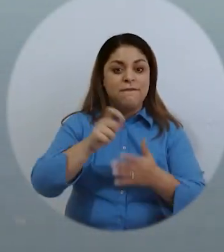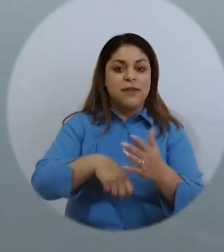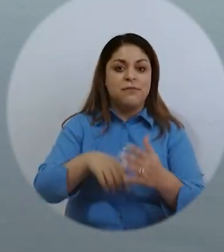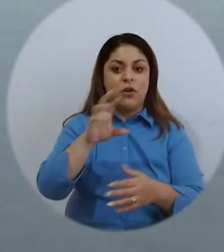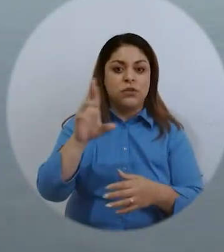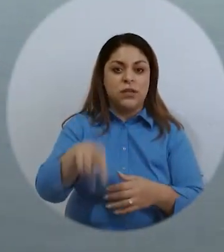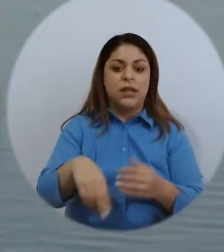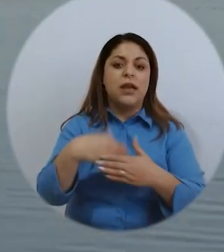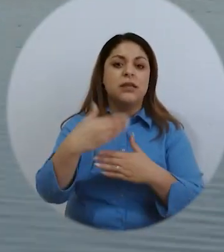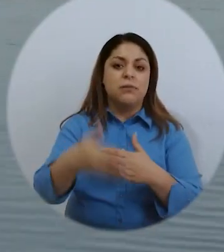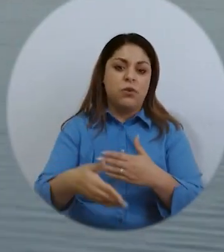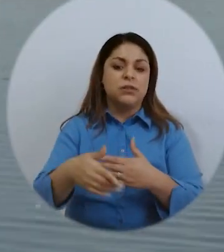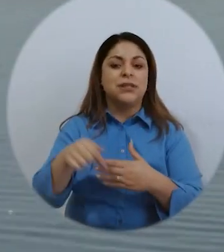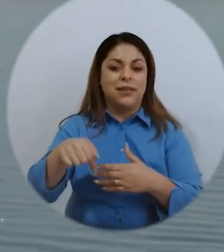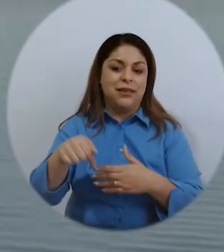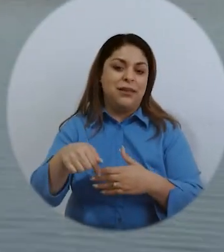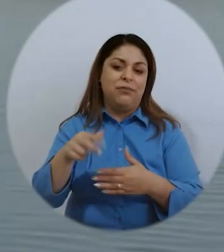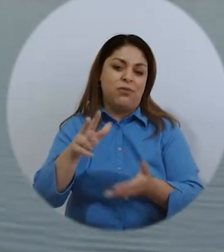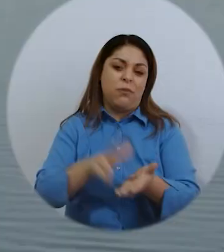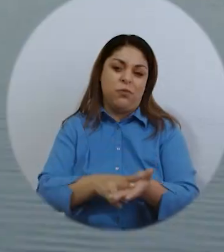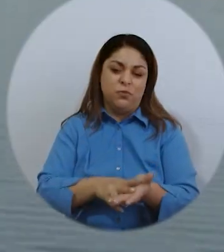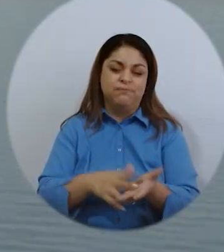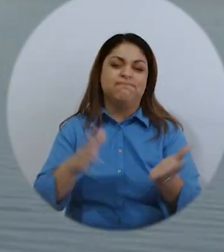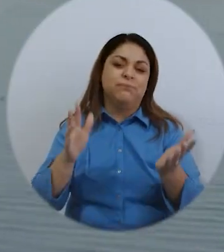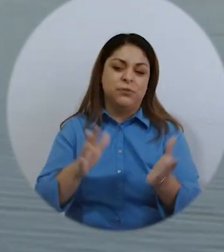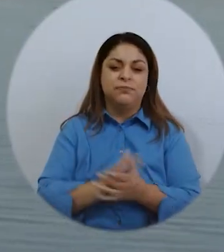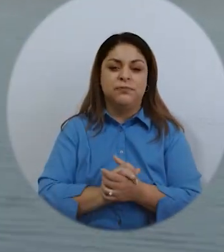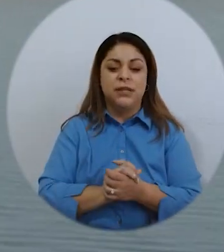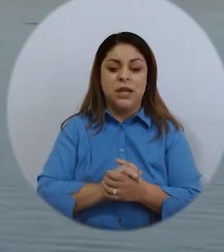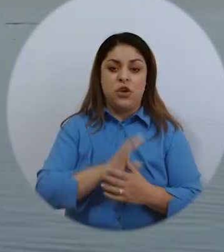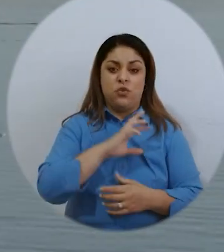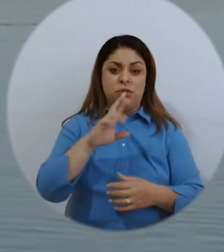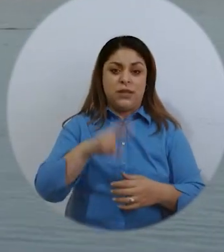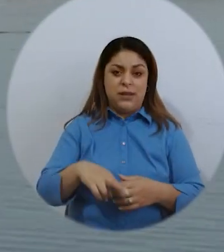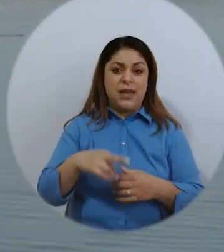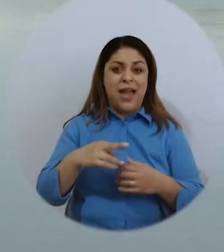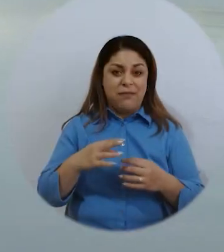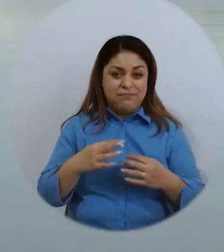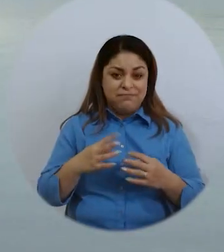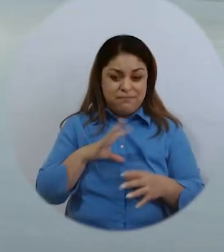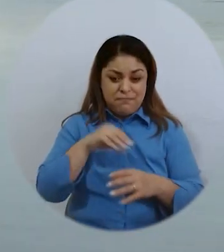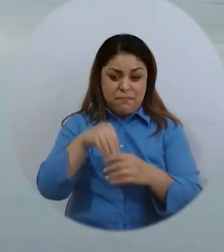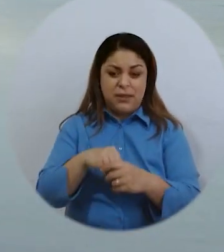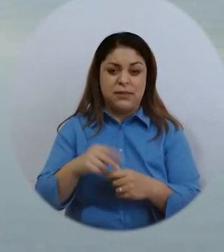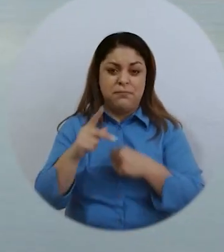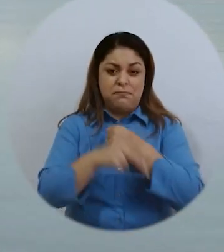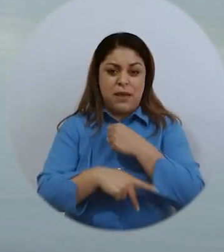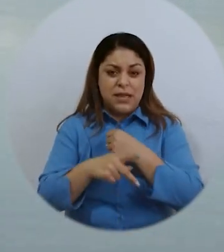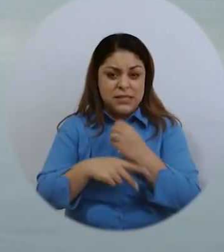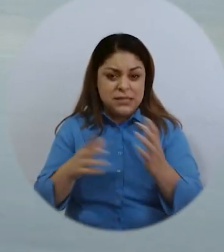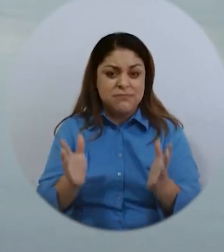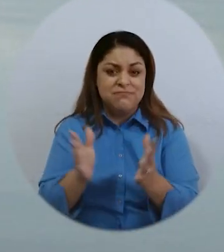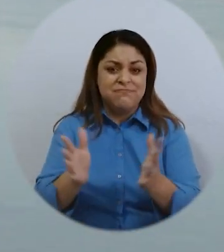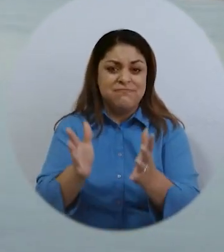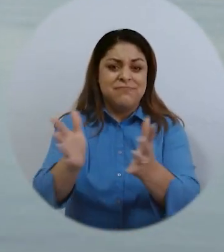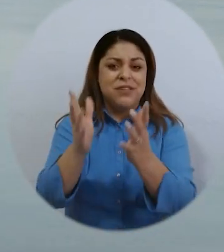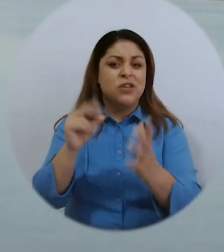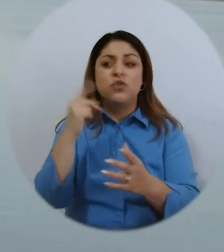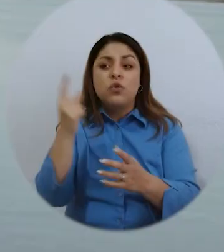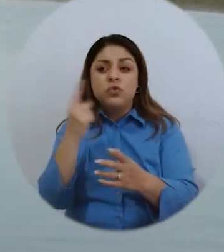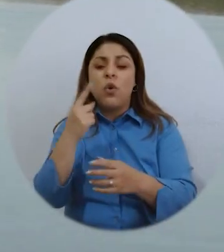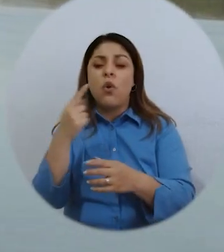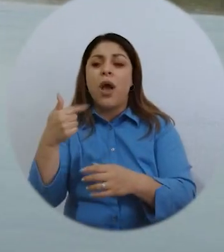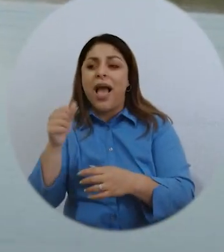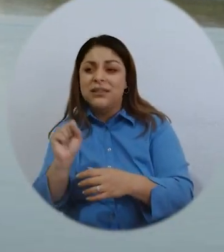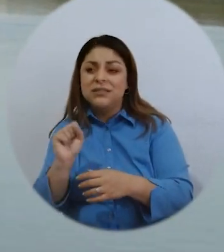Costa Rica y después Costa Rica no lo aprobó. Fuimos parte de los países que impulsó una iniciativa para ir más allá del gas y el petróleo